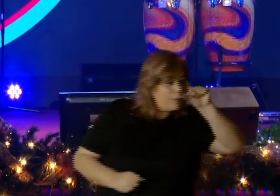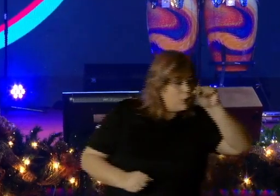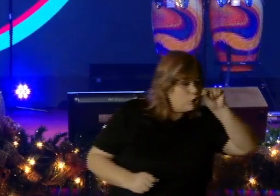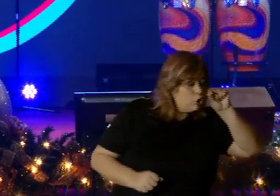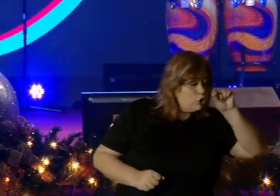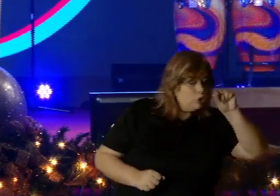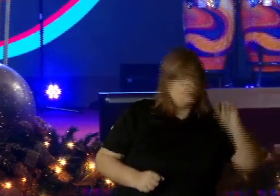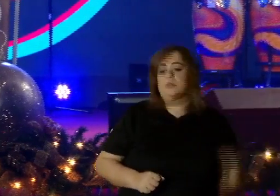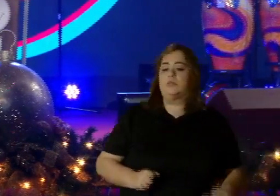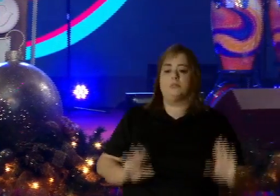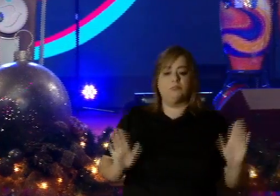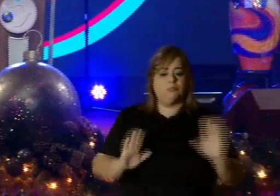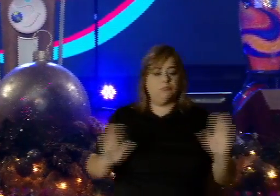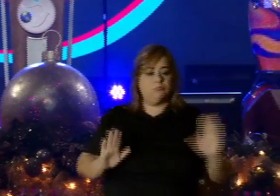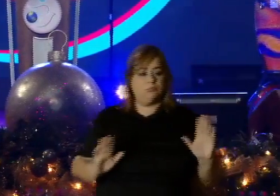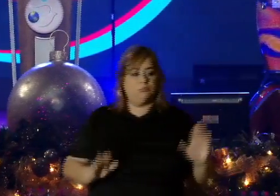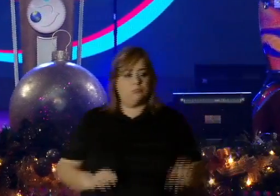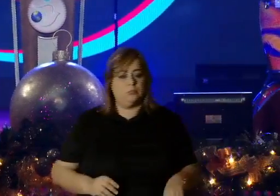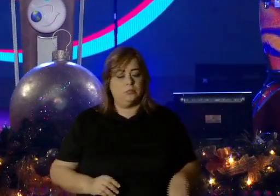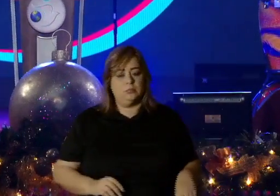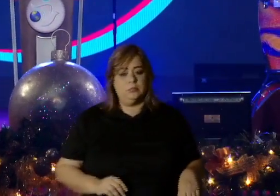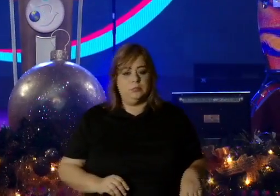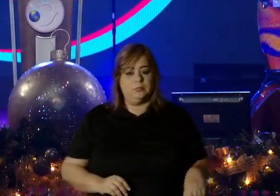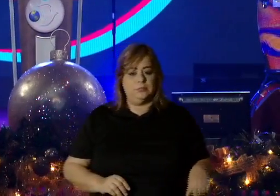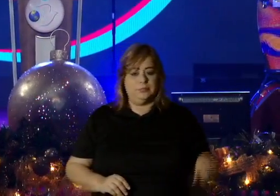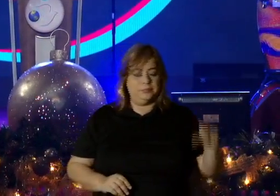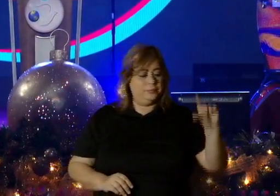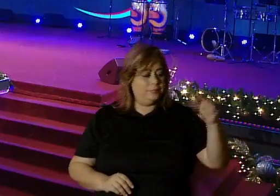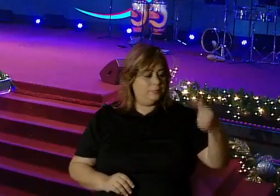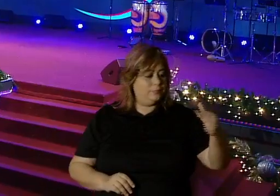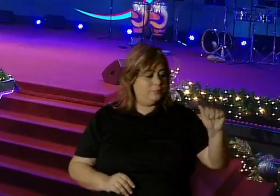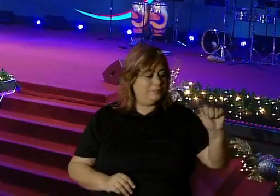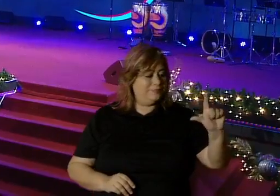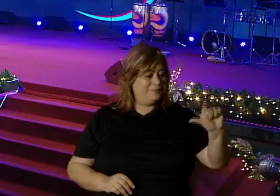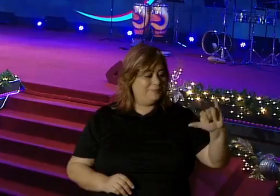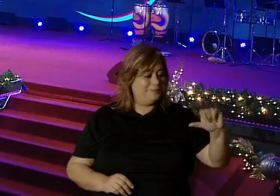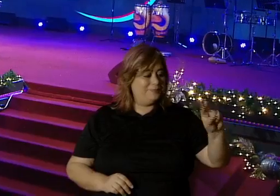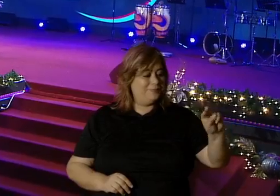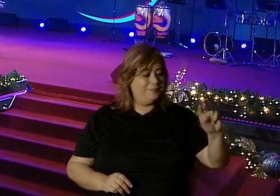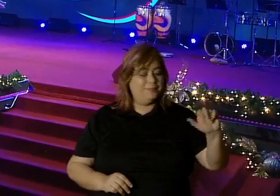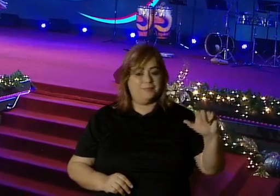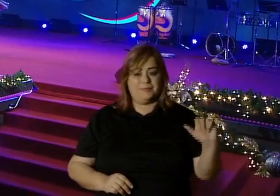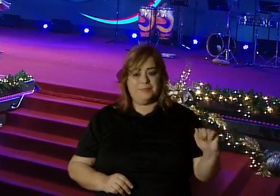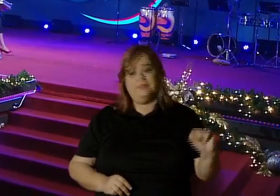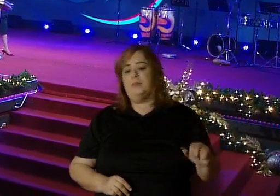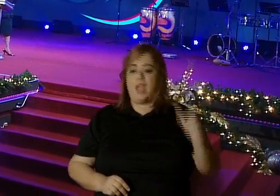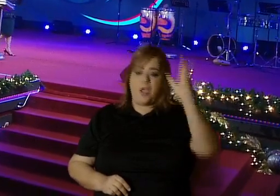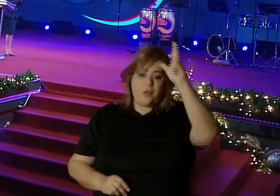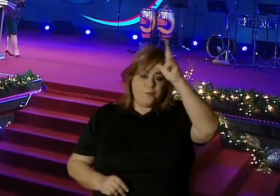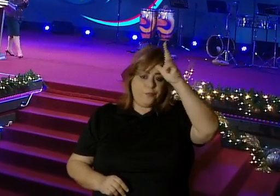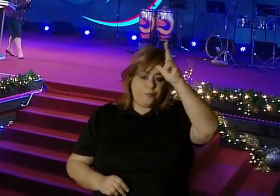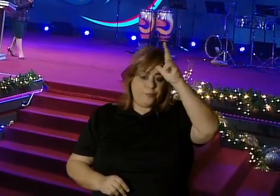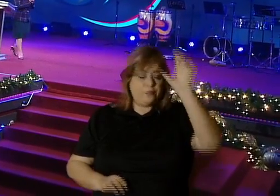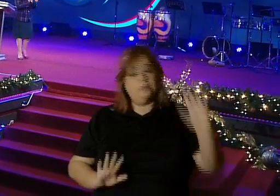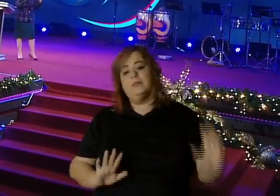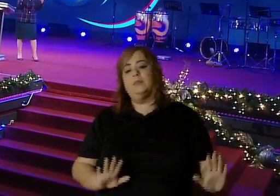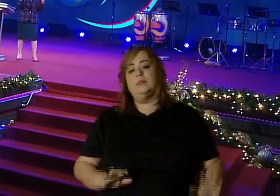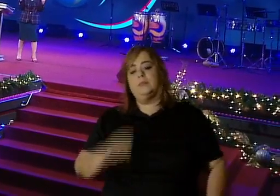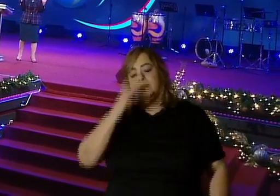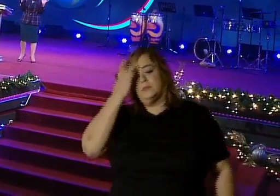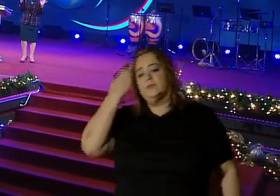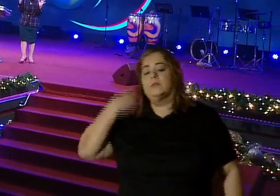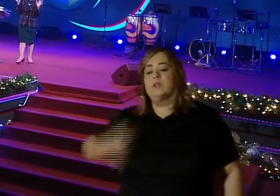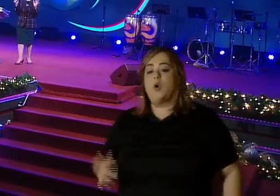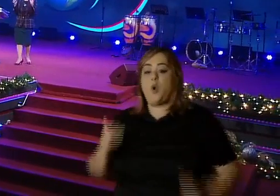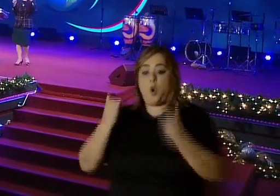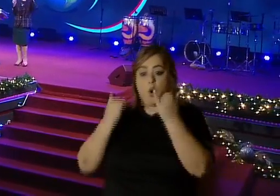gallina. En asopado es que es buena, gloria a Dios. Bueno, seguimos, ustedes me distraen, porque hoy es el